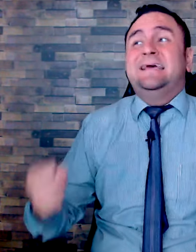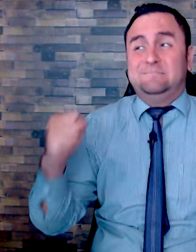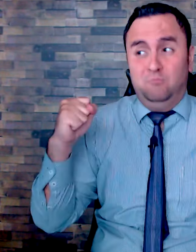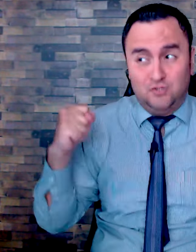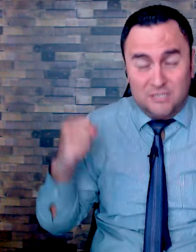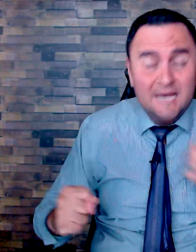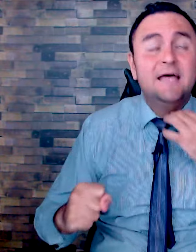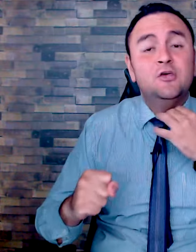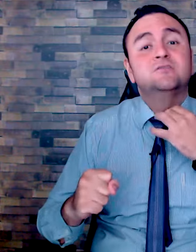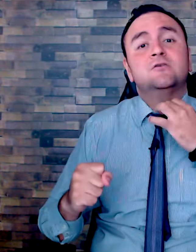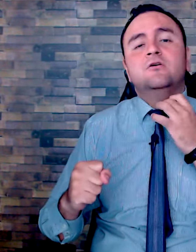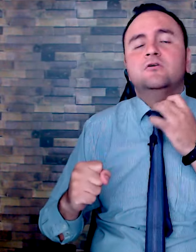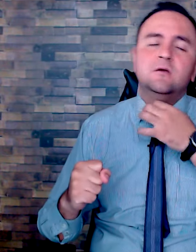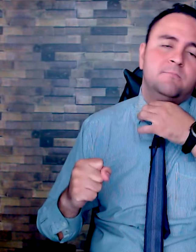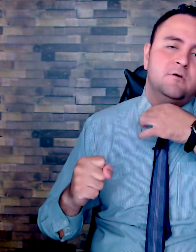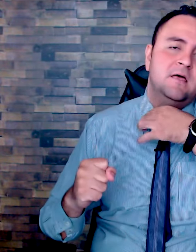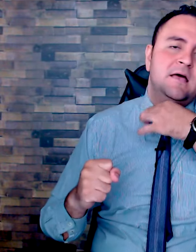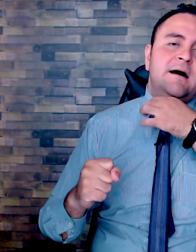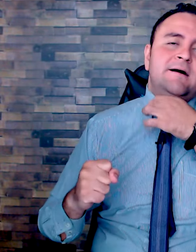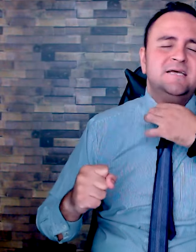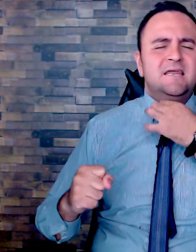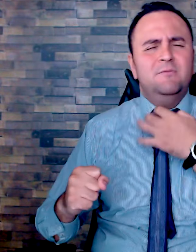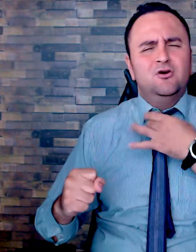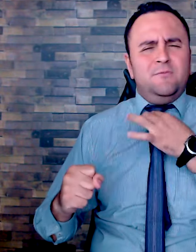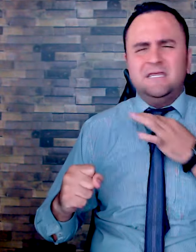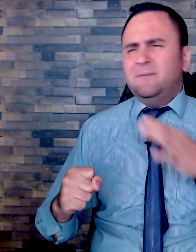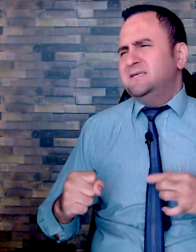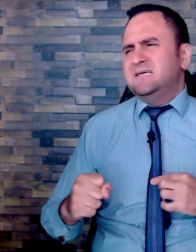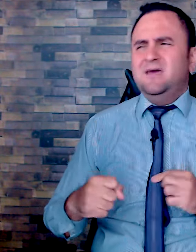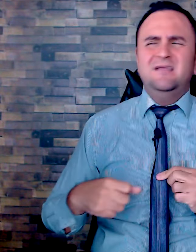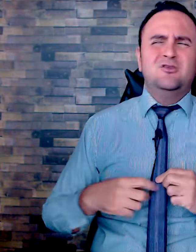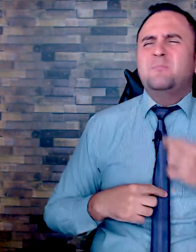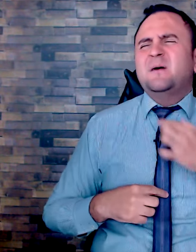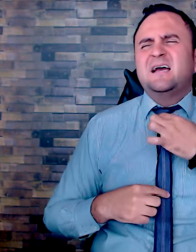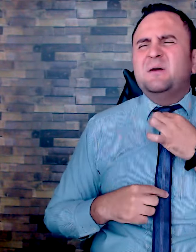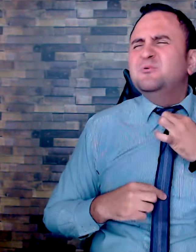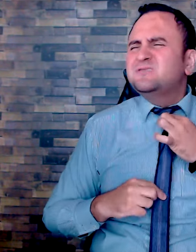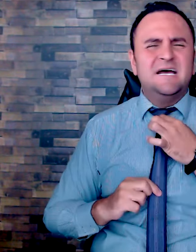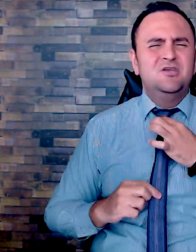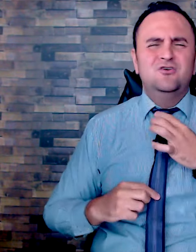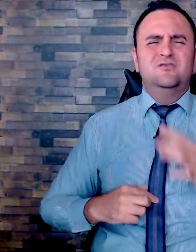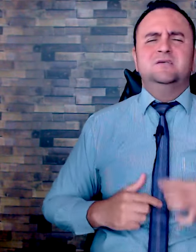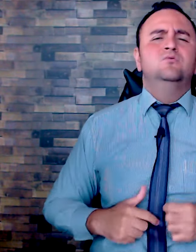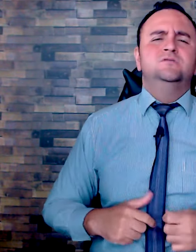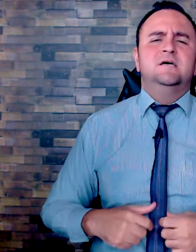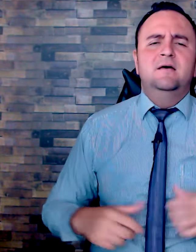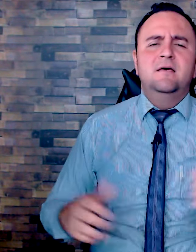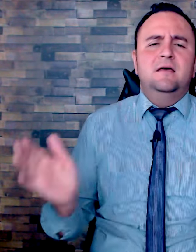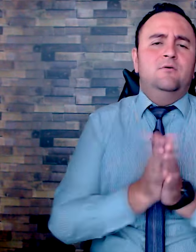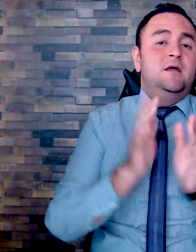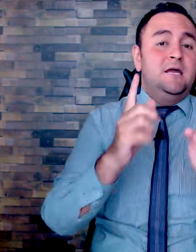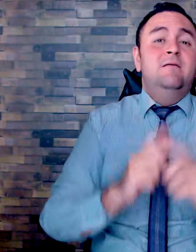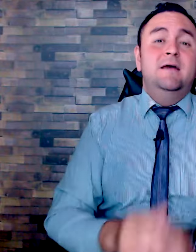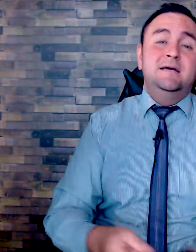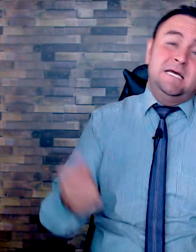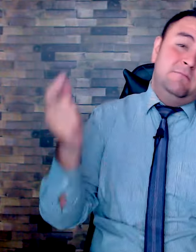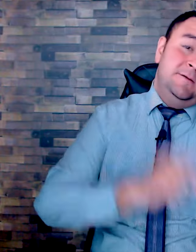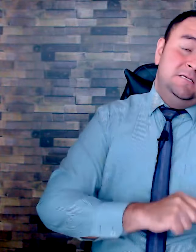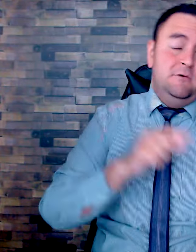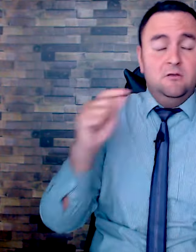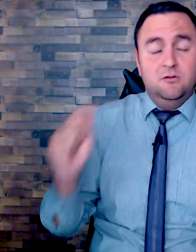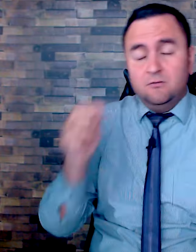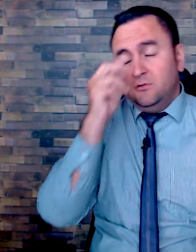hacer, que es buscar a Dios en todo tiempo. A veces el enemigo nos mete pensamiento, ¿para qué busca? Dios no te escucha. Recuerda que la Biblia dice